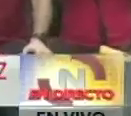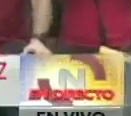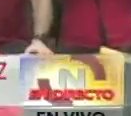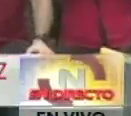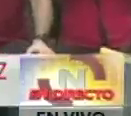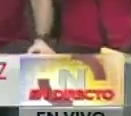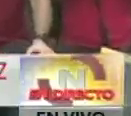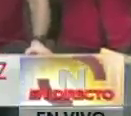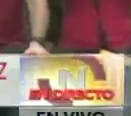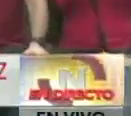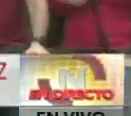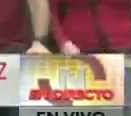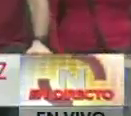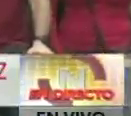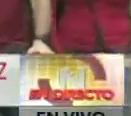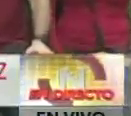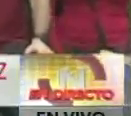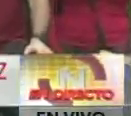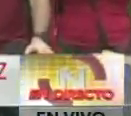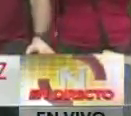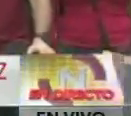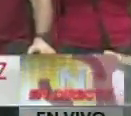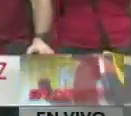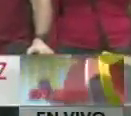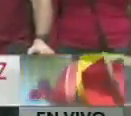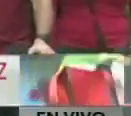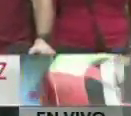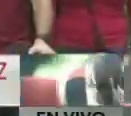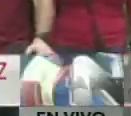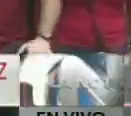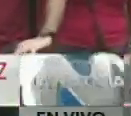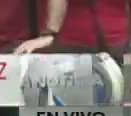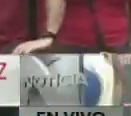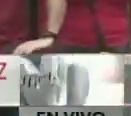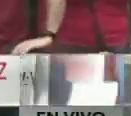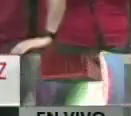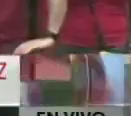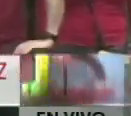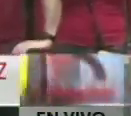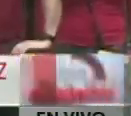Ajá, los camaradas que tienen esta bandera aquí al frente, que tapan la cámara, ve, compadre, ve.